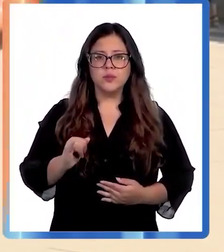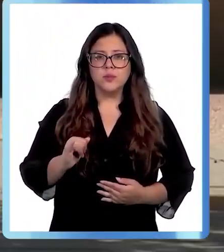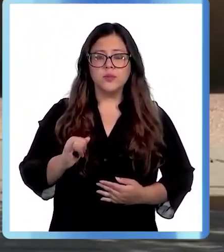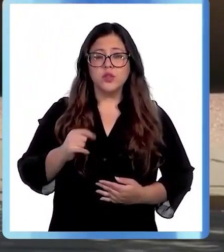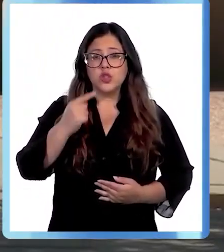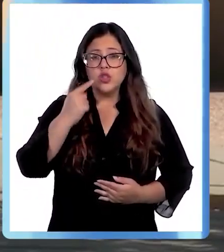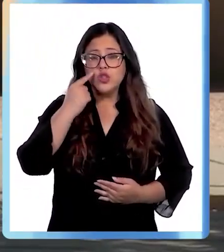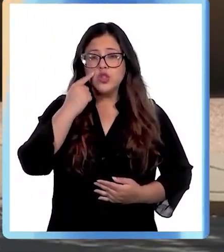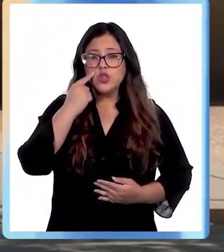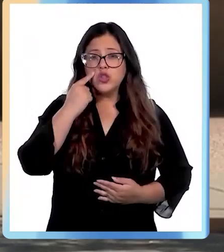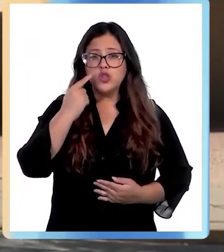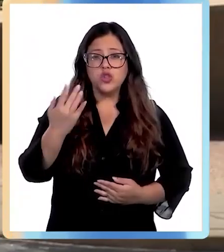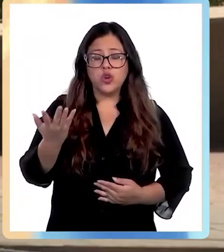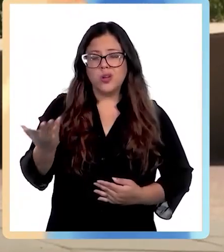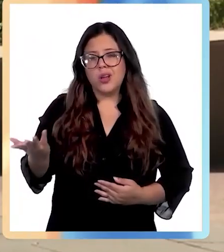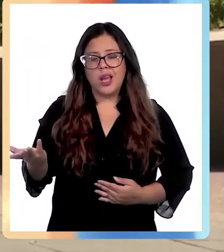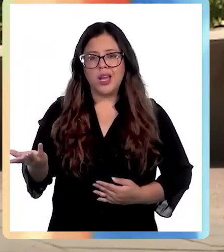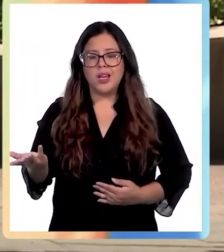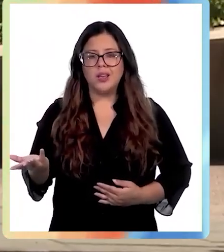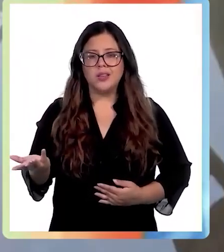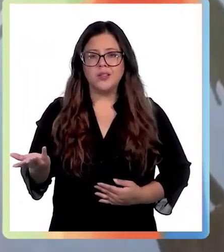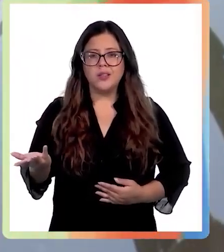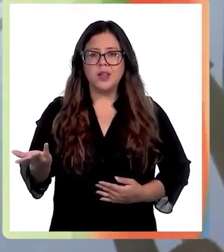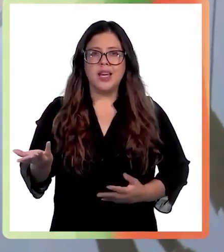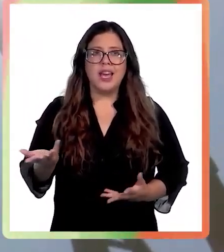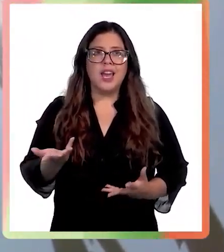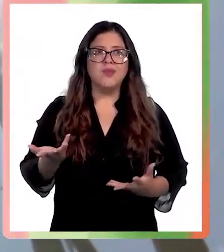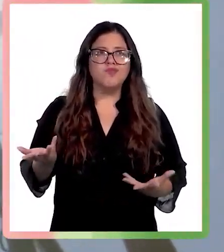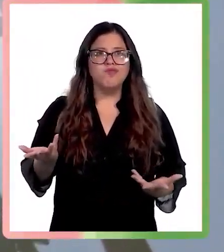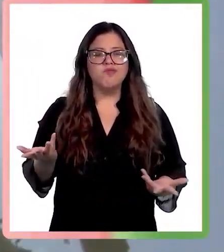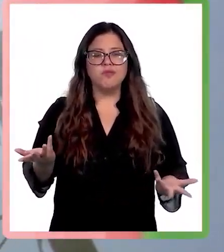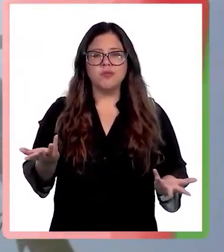no es para nada inocuo y no es para nada...